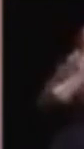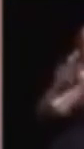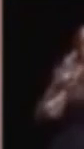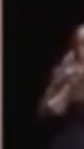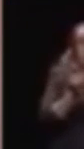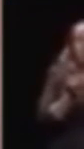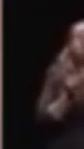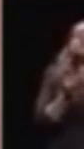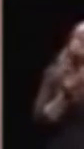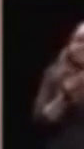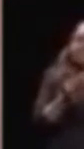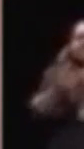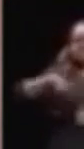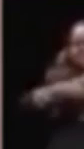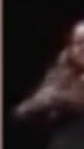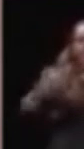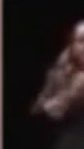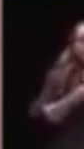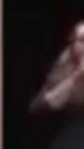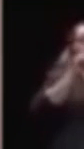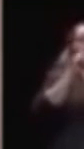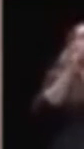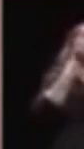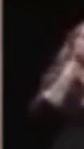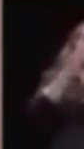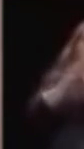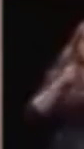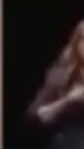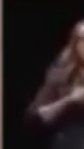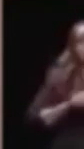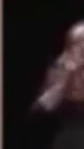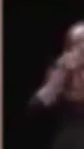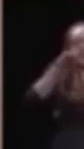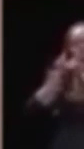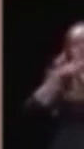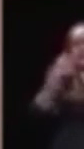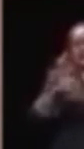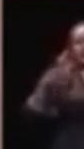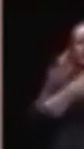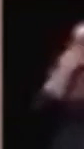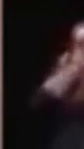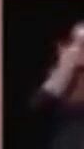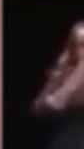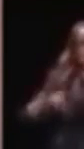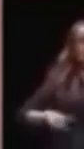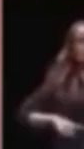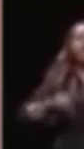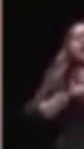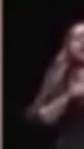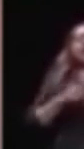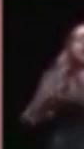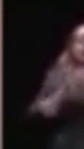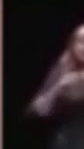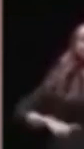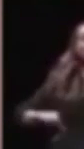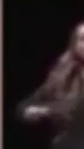Seguridad Pública, la coordinación con la Procuraduría y la Secretaría de Gobierno y la coordinación con el